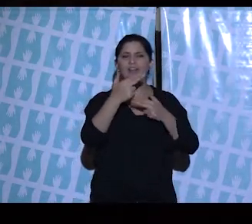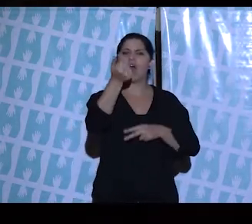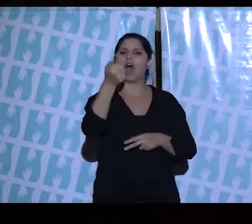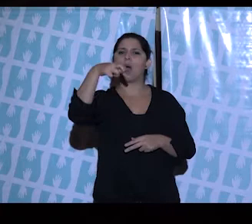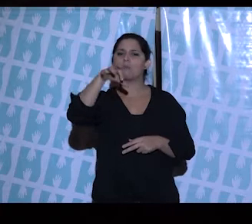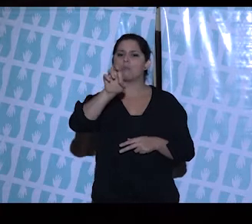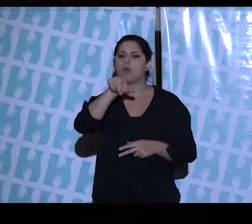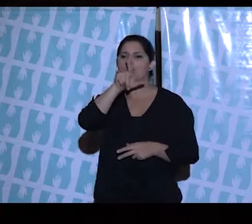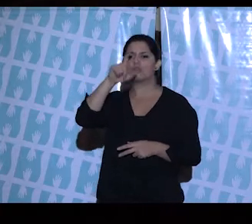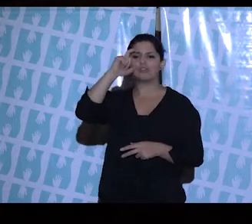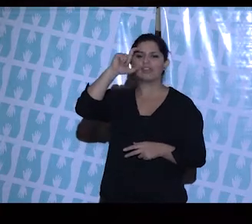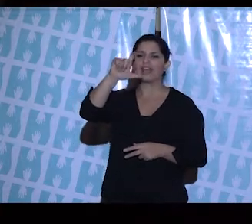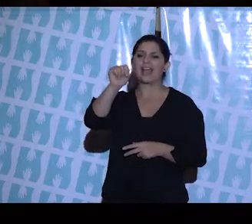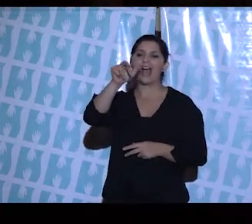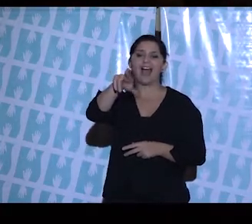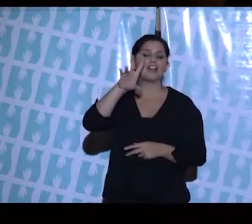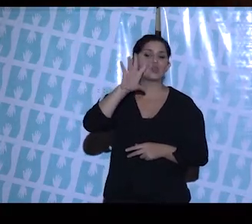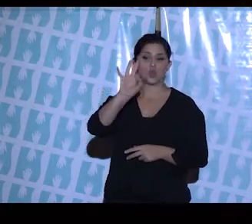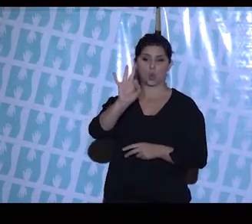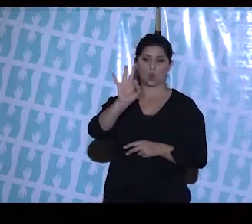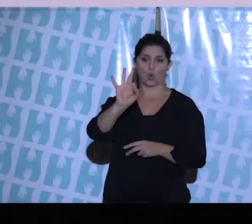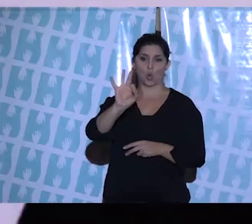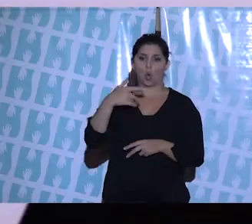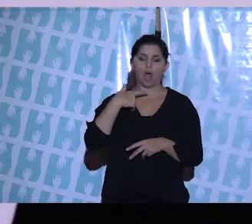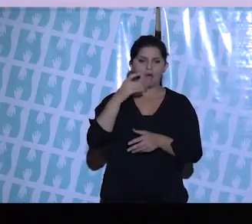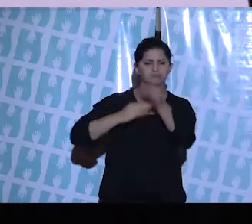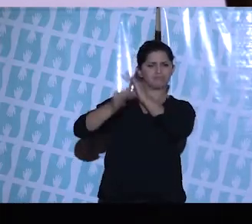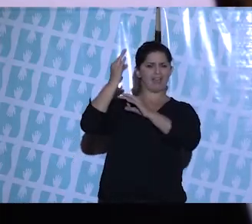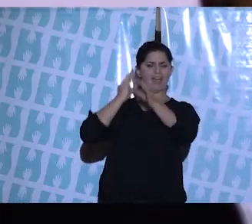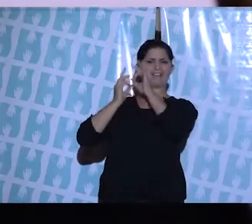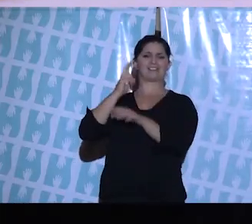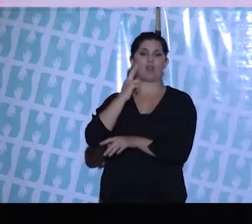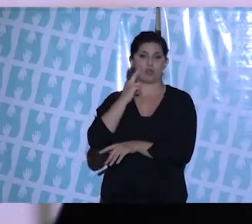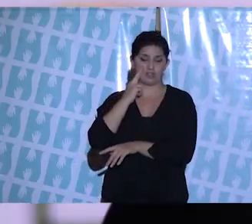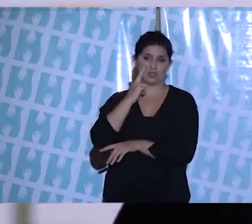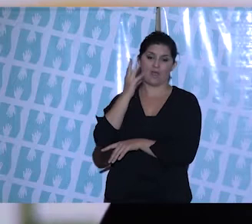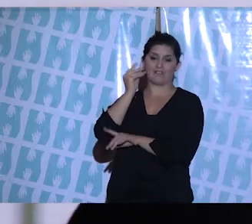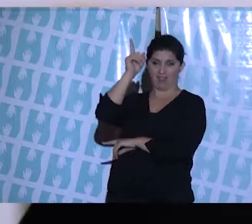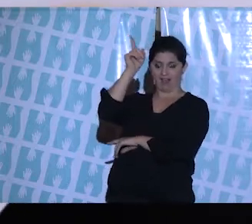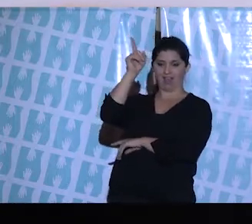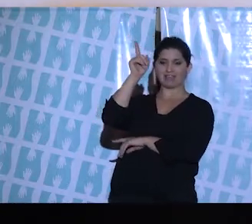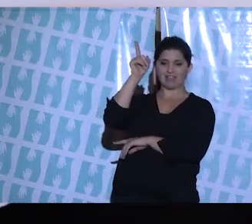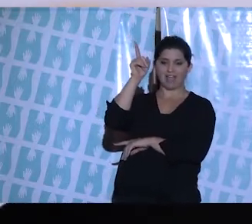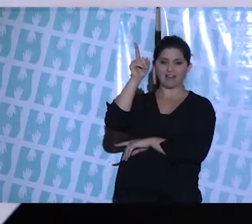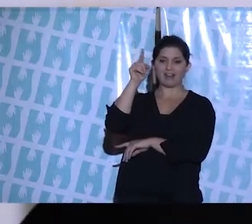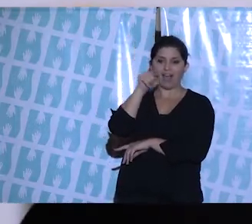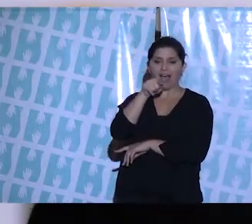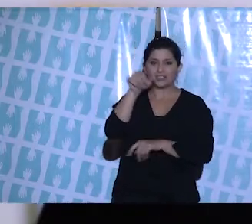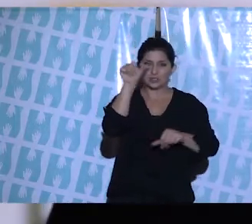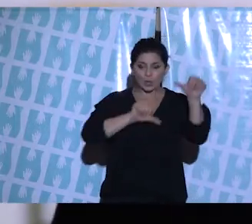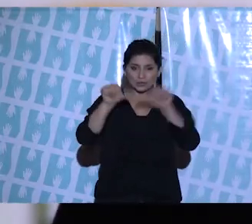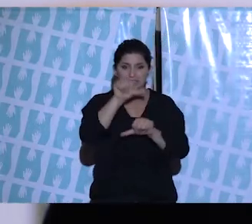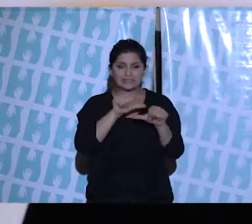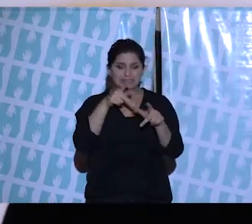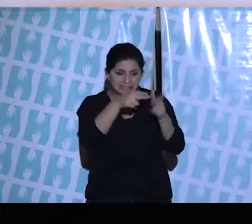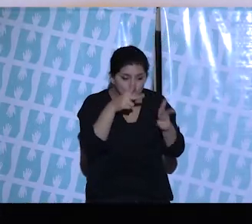apotecario. Los cirujanos apotecarios en esa época, en el siglo XIX, en Gran Bretaña, eran personas que